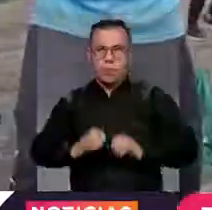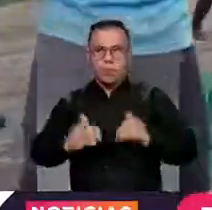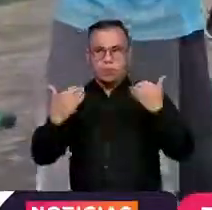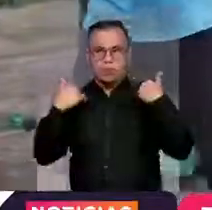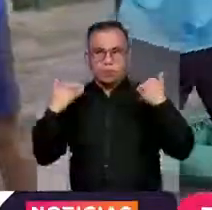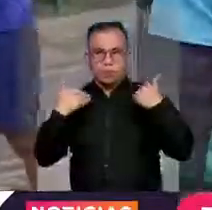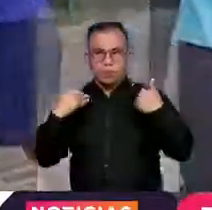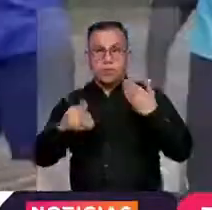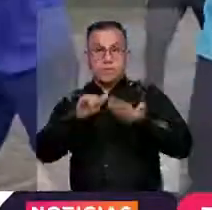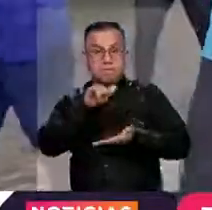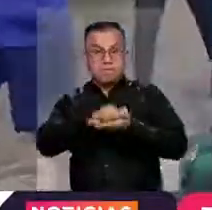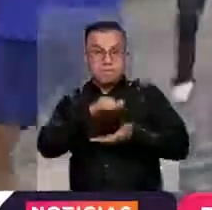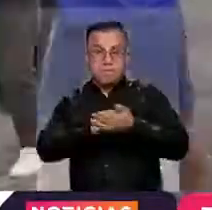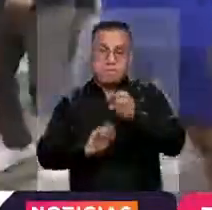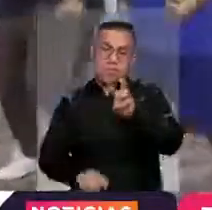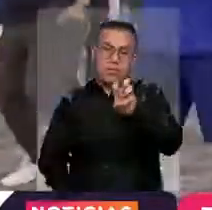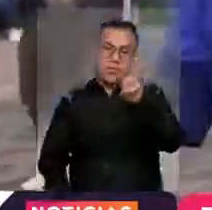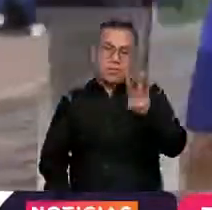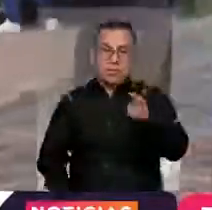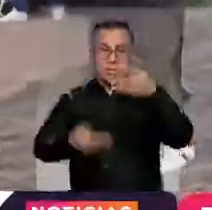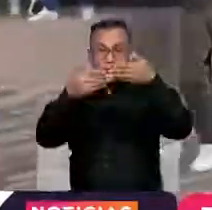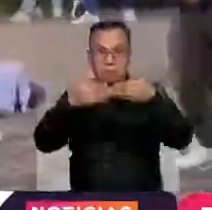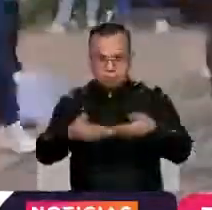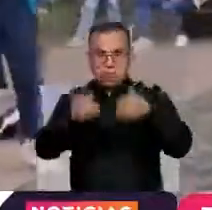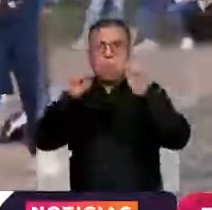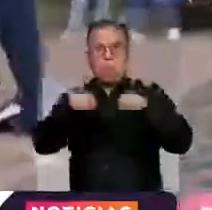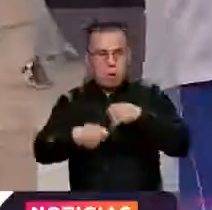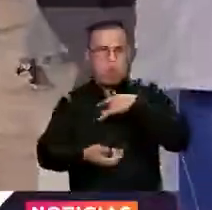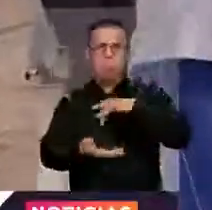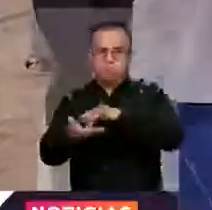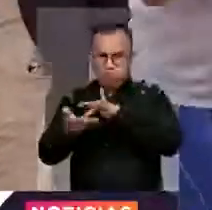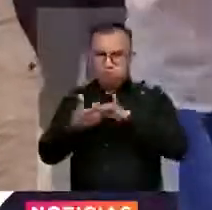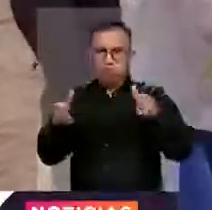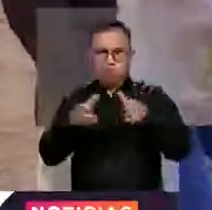Asimismo, 83 personas con discapacidad pueden hacer parte de estas iniciativas.